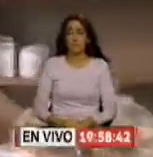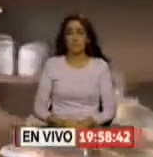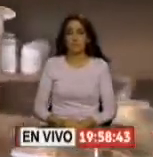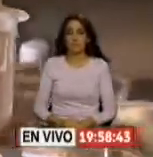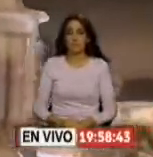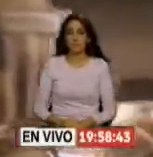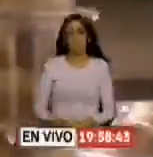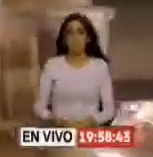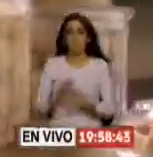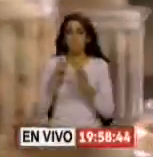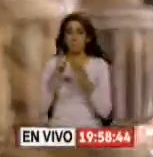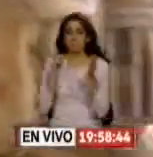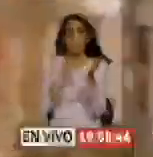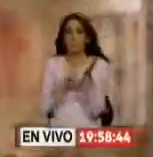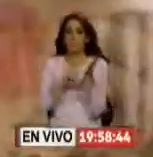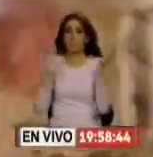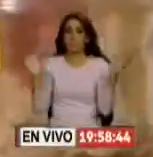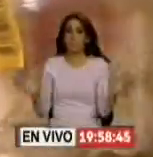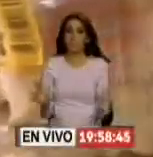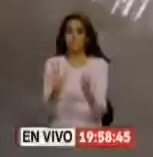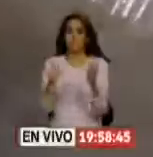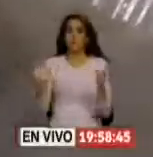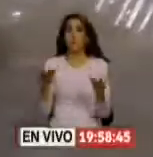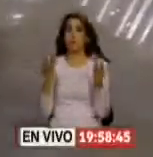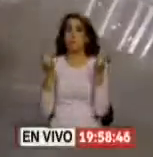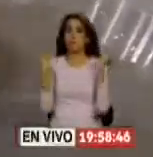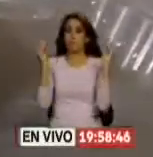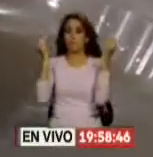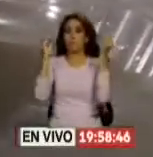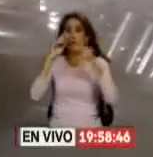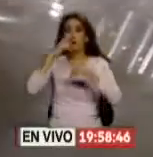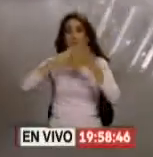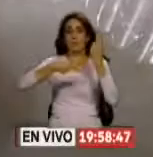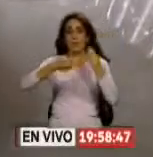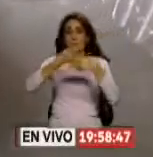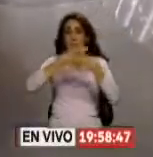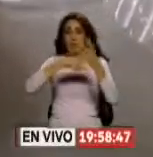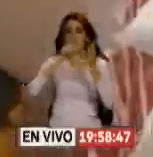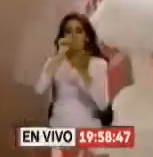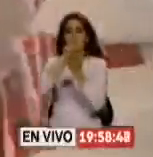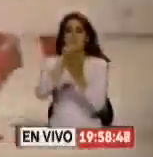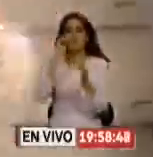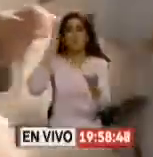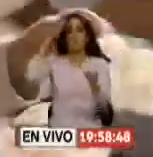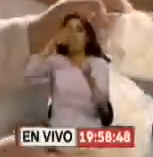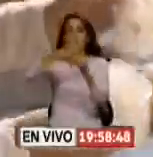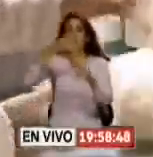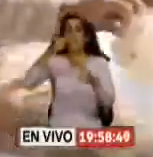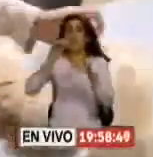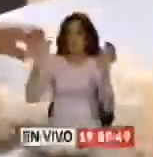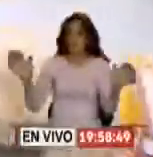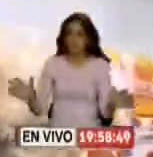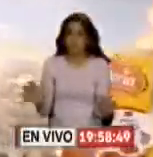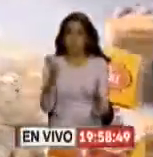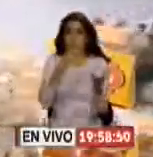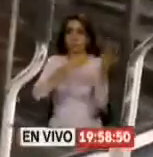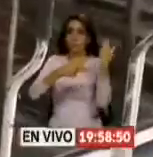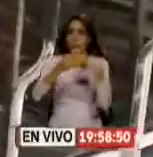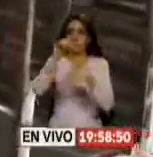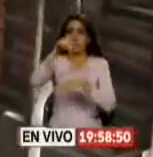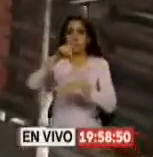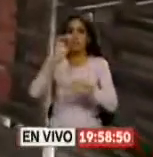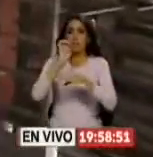El programa Impulso Joven otorgó nuevos créditos para negocios. El propósito es incentivar los emprendimientos en el